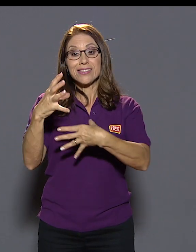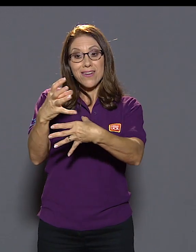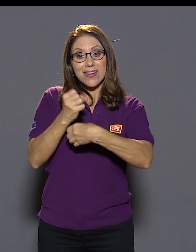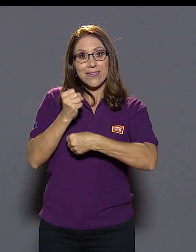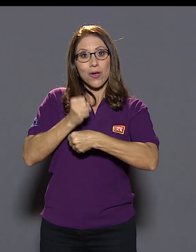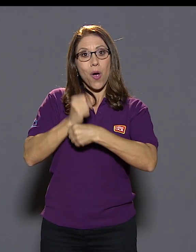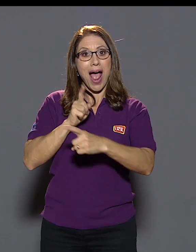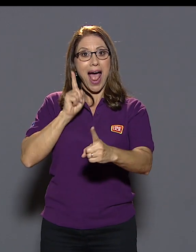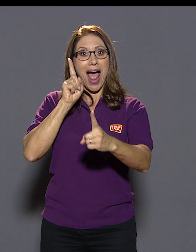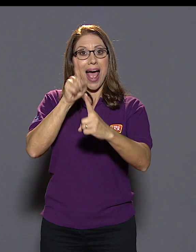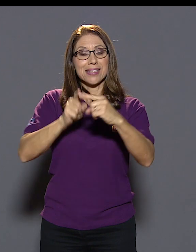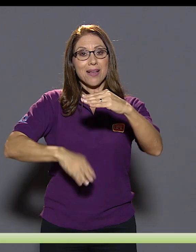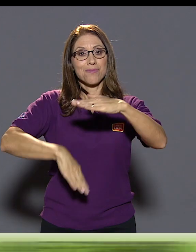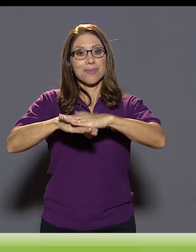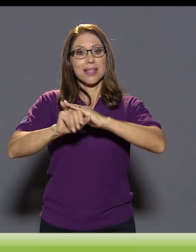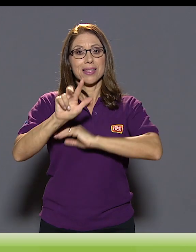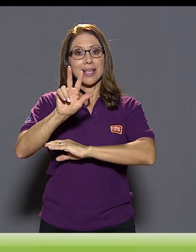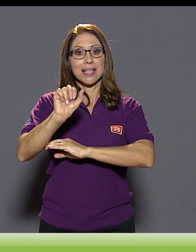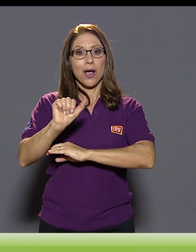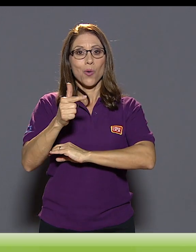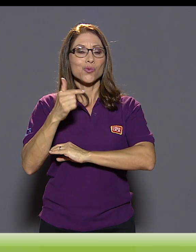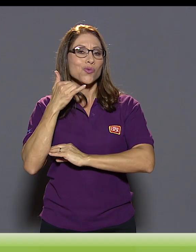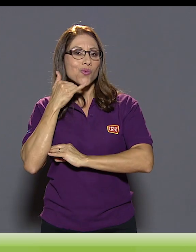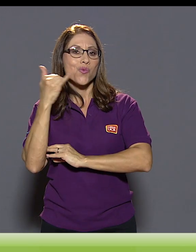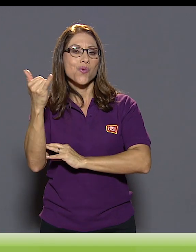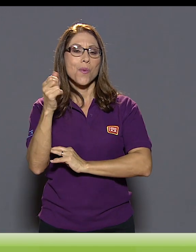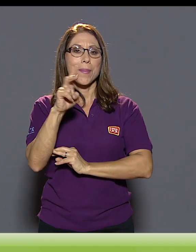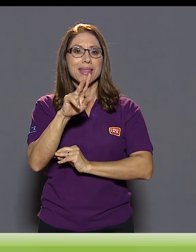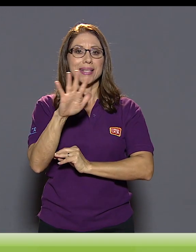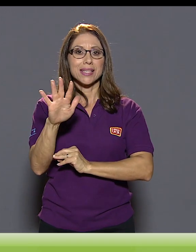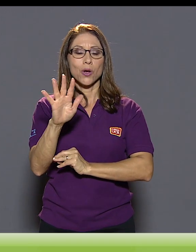agosto, así que anímese a participar llamando al